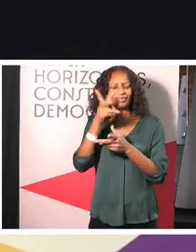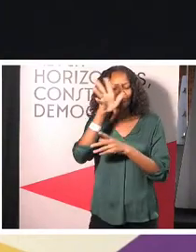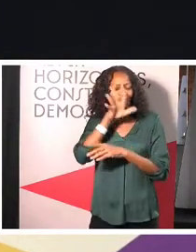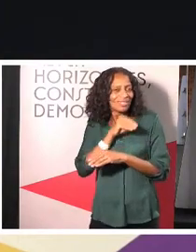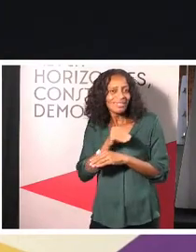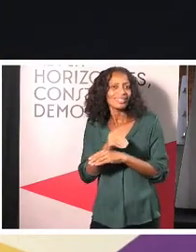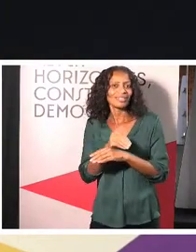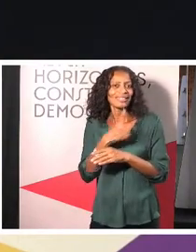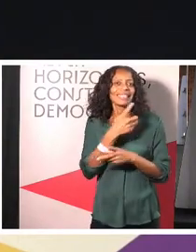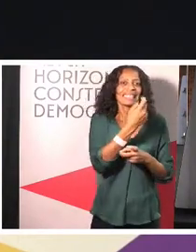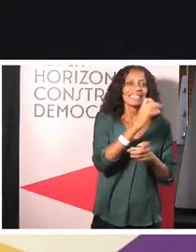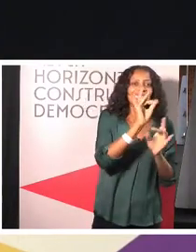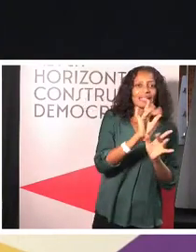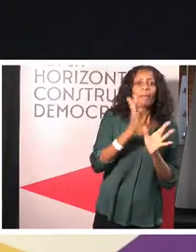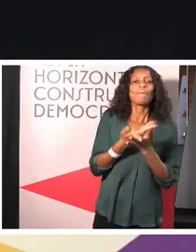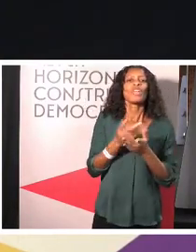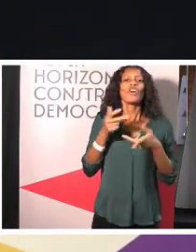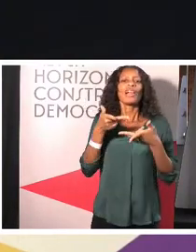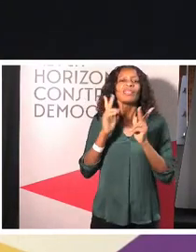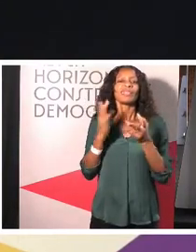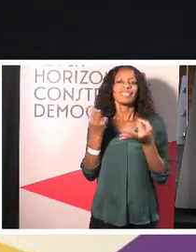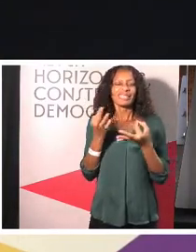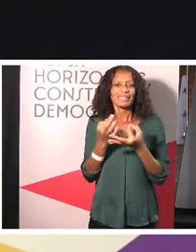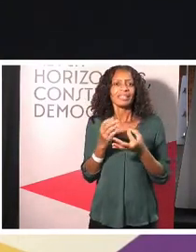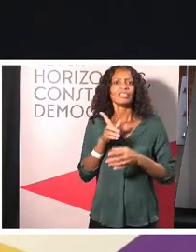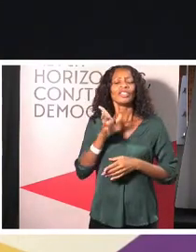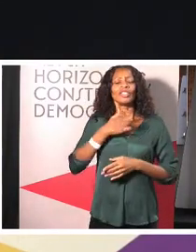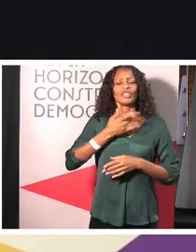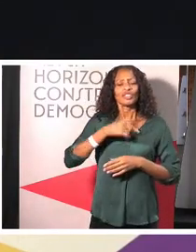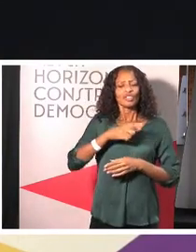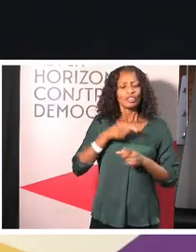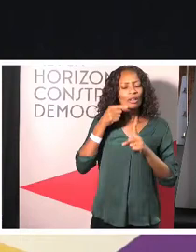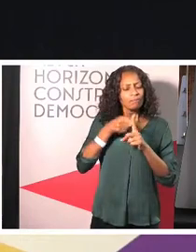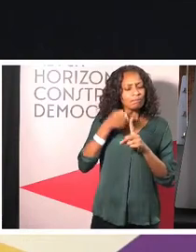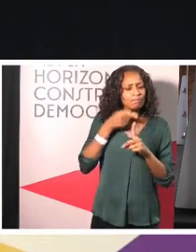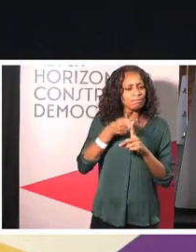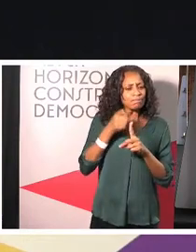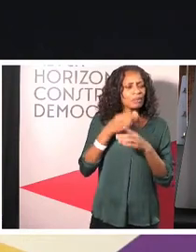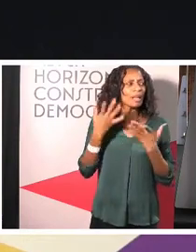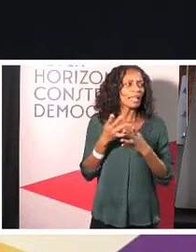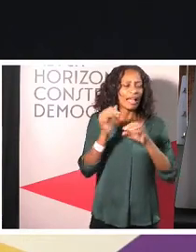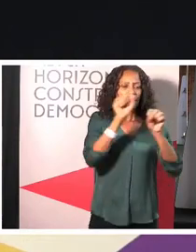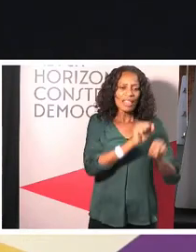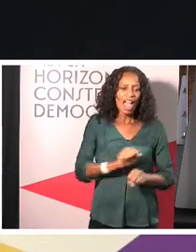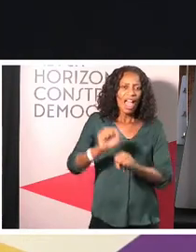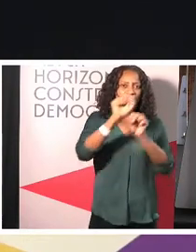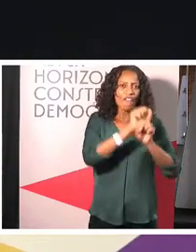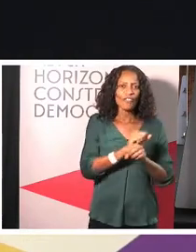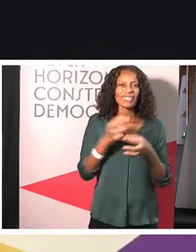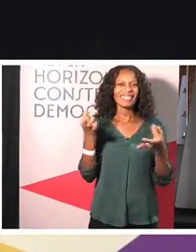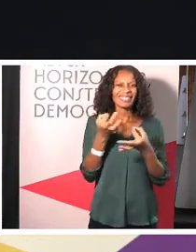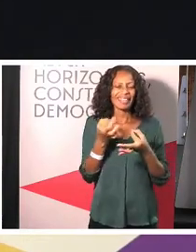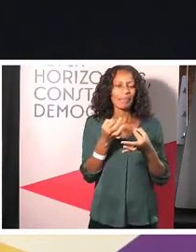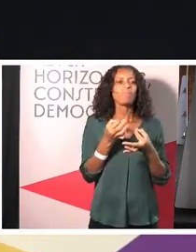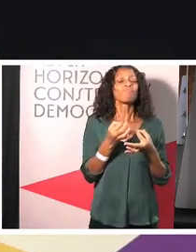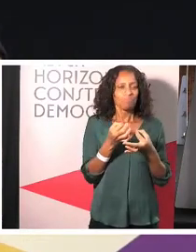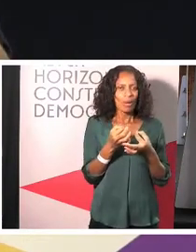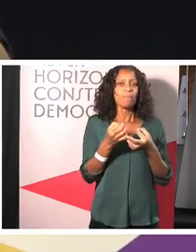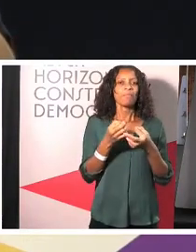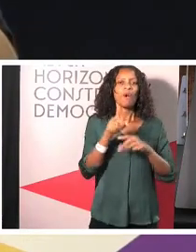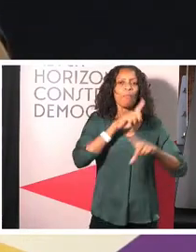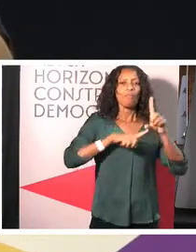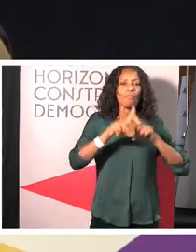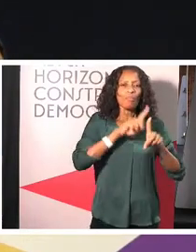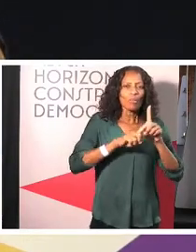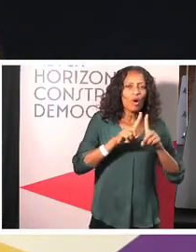decir, estamos empeñadas en defender que una vez que terminemos con los problemas materiales, en la mayoría